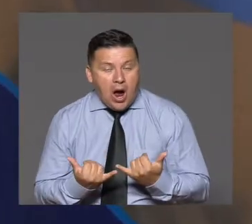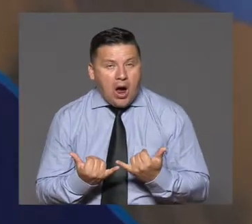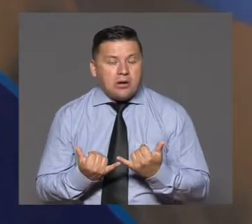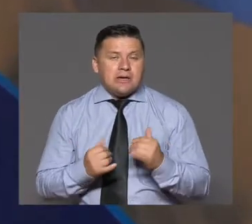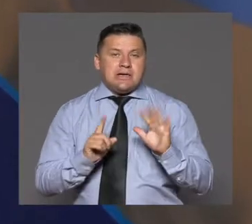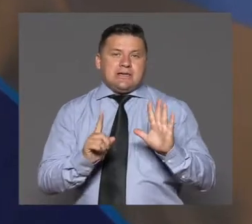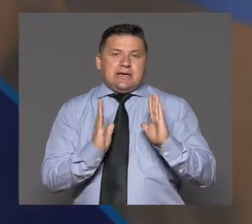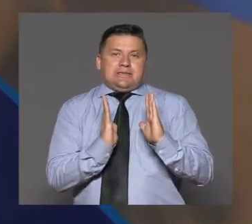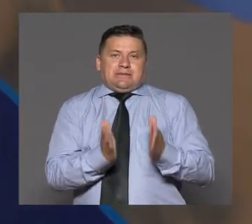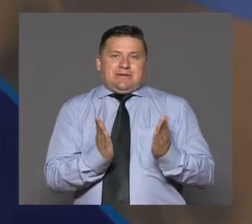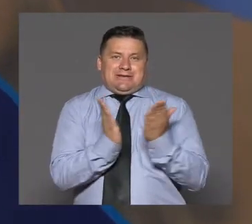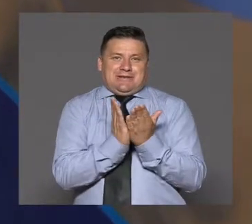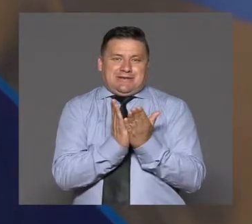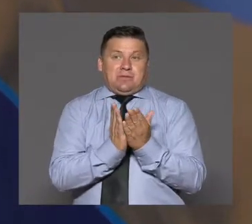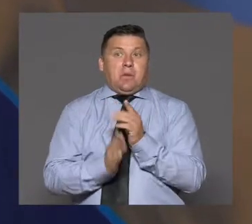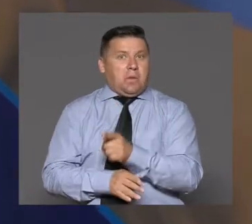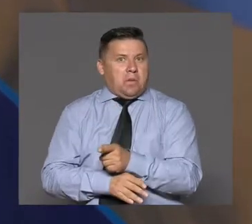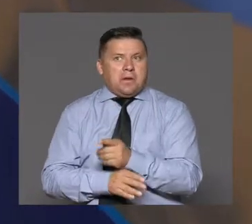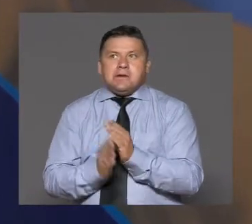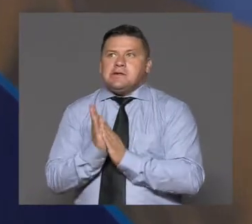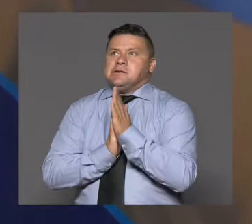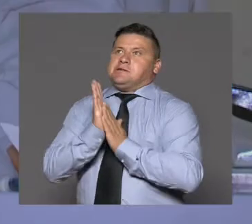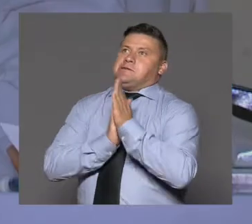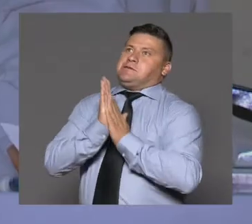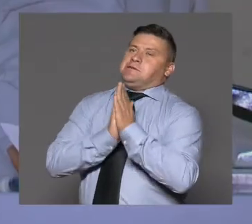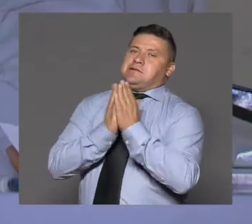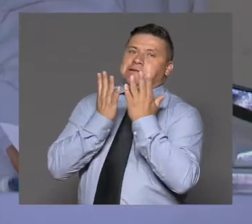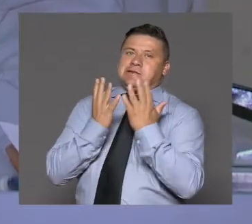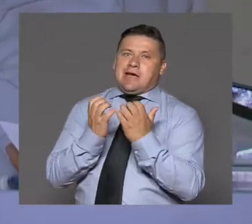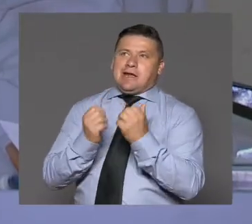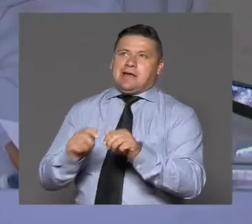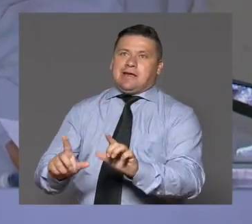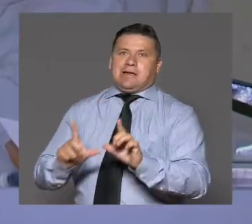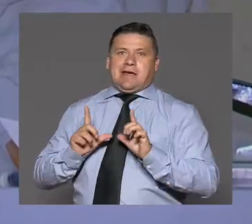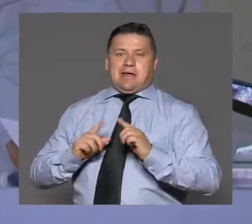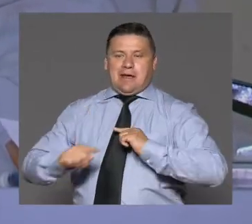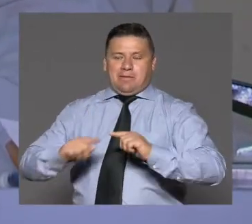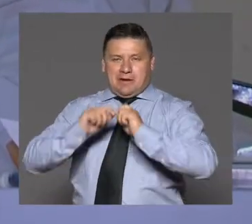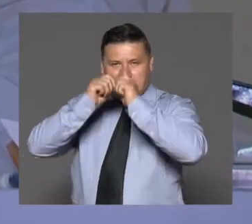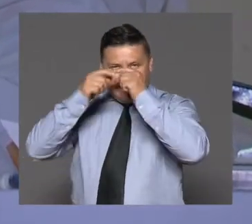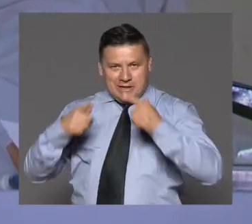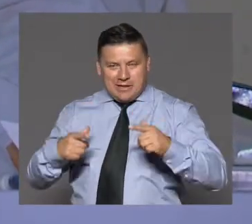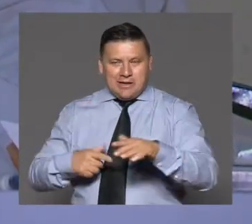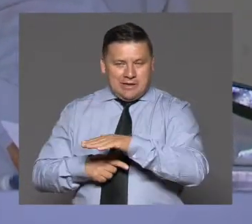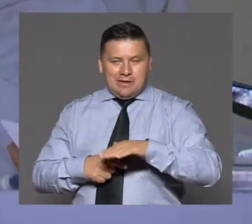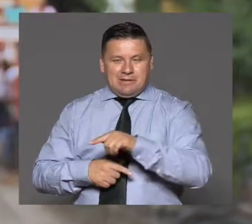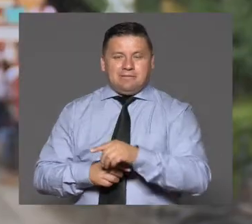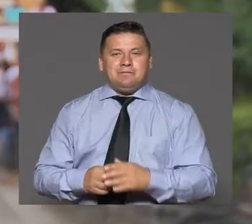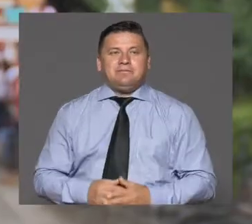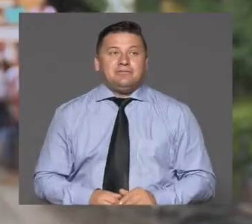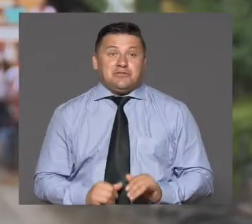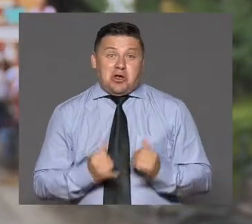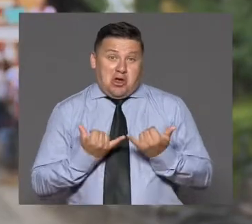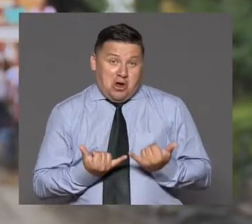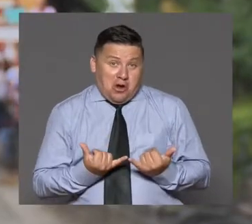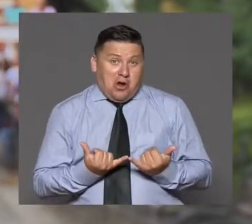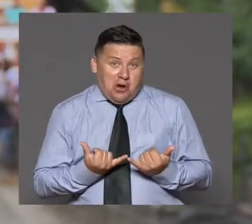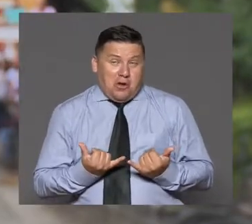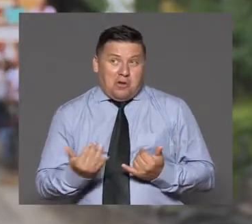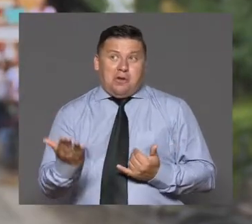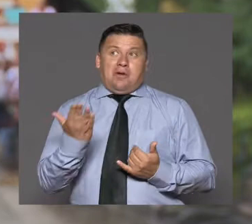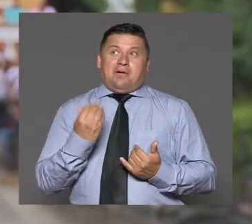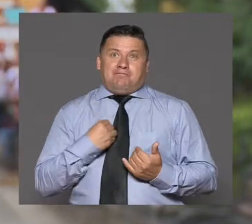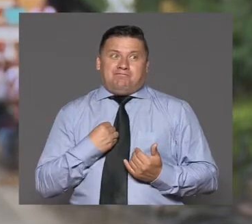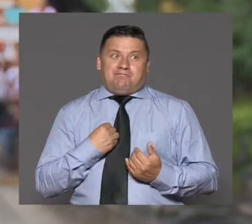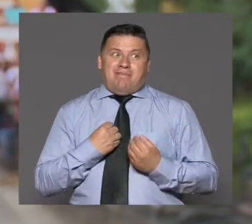cursa sexto semestre y mantiene su expectativa en cuanto a su grado como administrador público del departamento. Hoy se nos ha presentado una